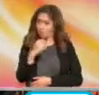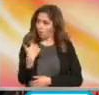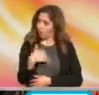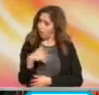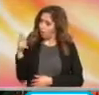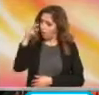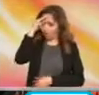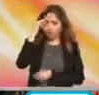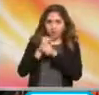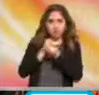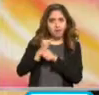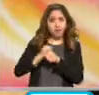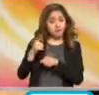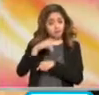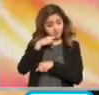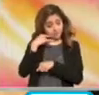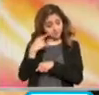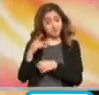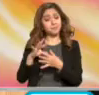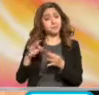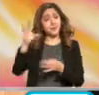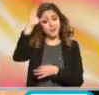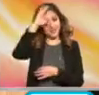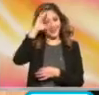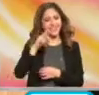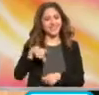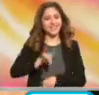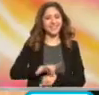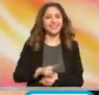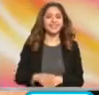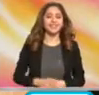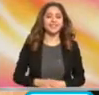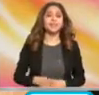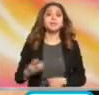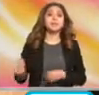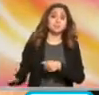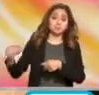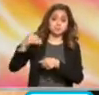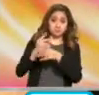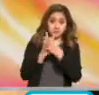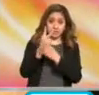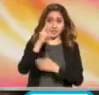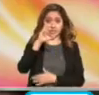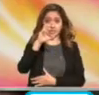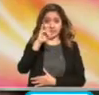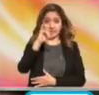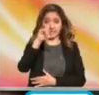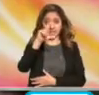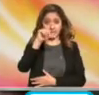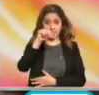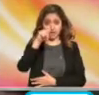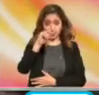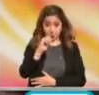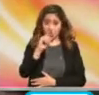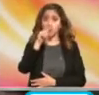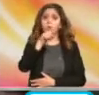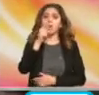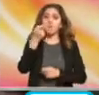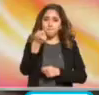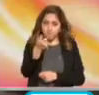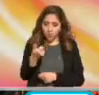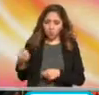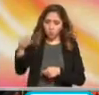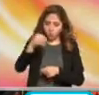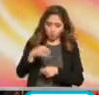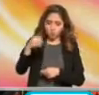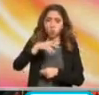cultural del día, ¿eh? ¿Qué tal? Ok. Ah, caray. Ahora vamos a agregar cilantro. En este caso lo vamos a ir midiendo porque el cilantro proporciona mucho sabor, entonces vamos